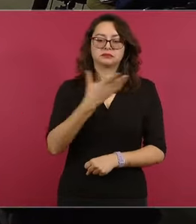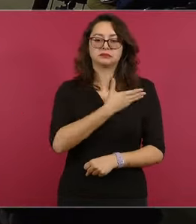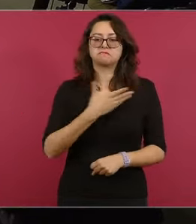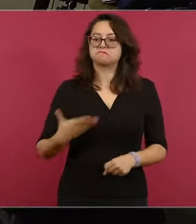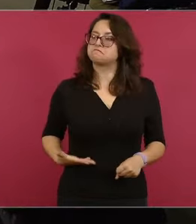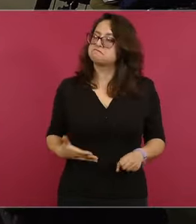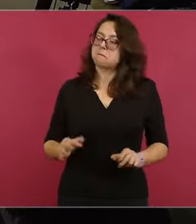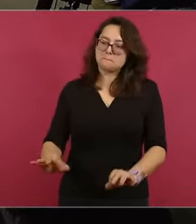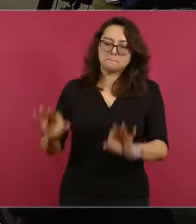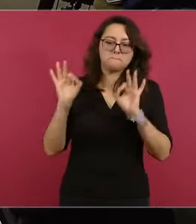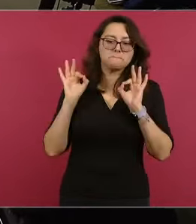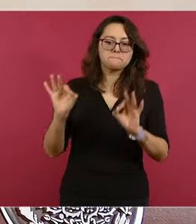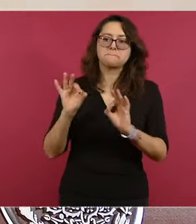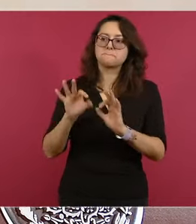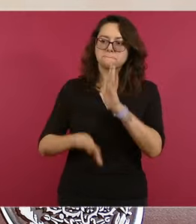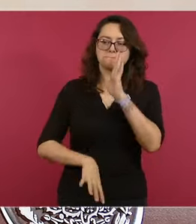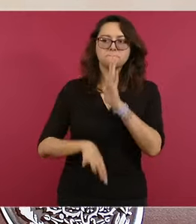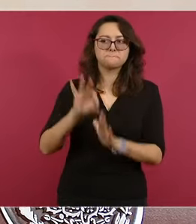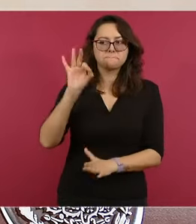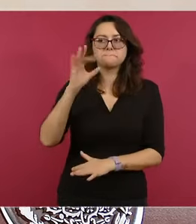bien.